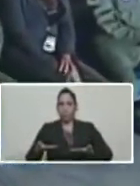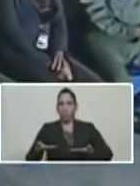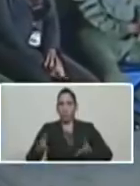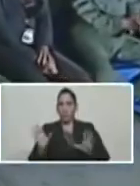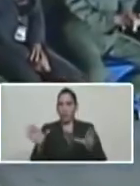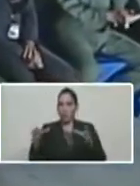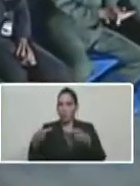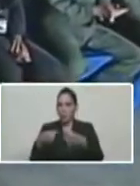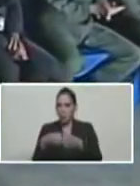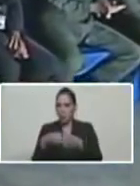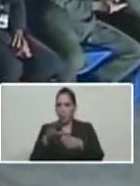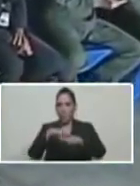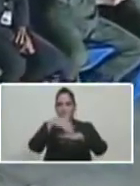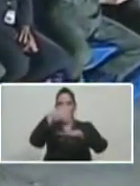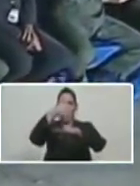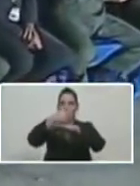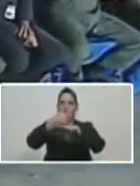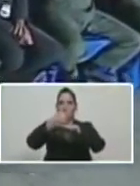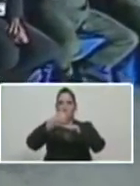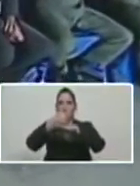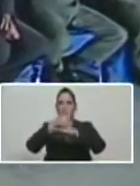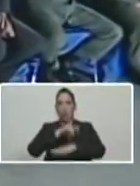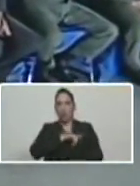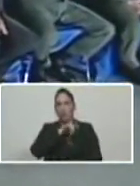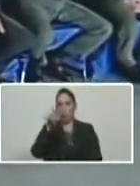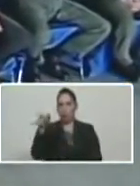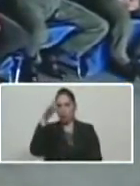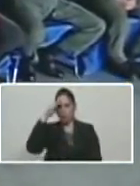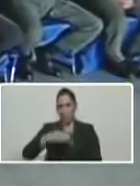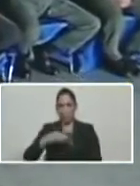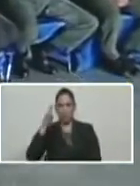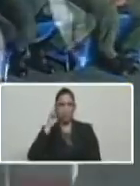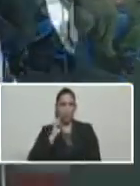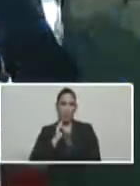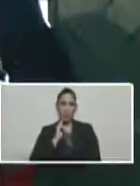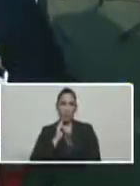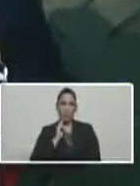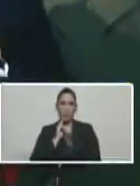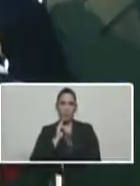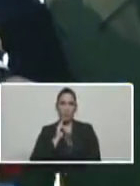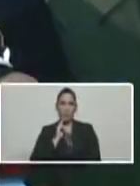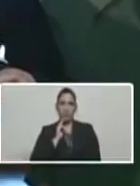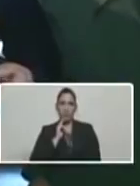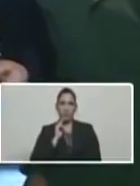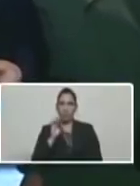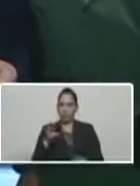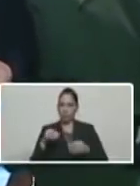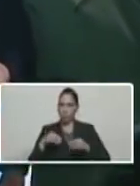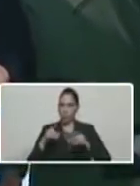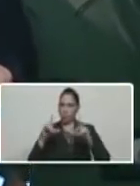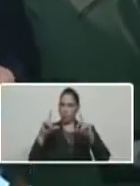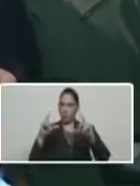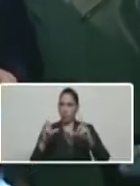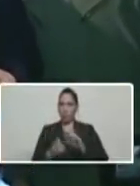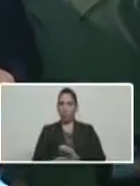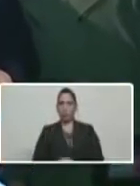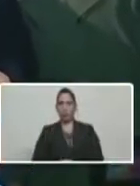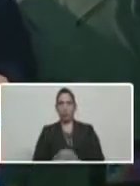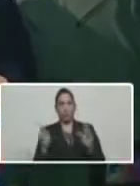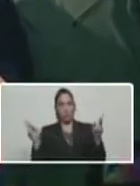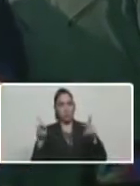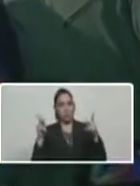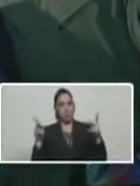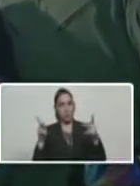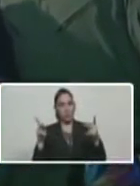los alférez mayores de la aviación militar bolivariana. Se toma la respectiva fotografía para la posteridad y